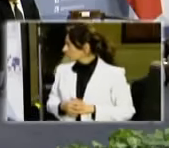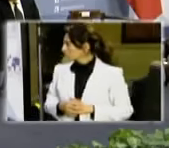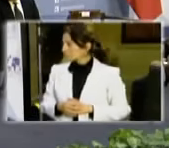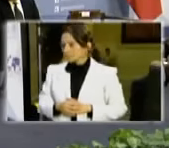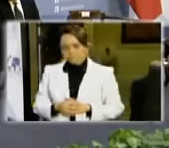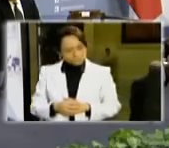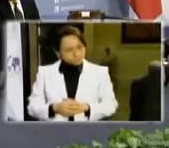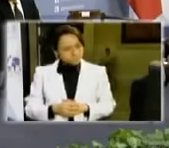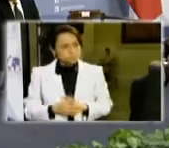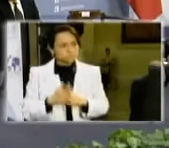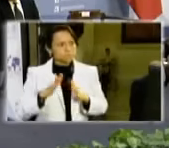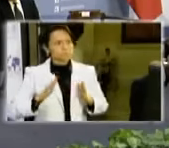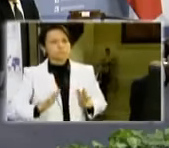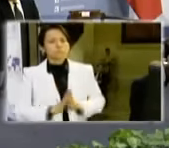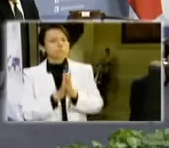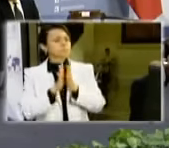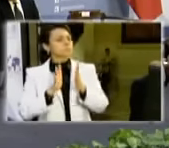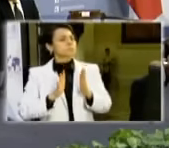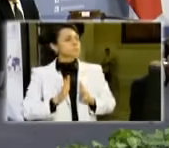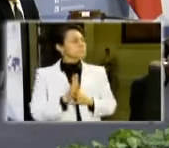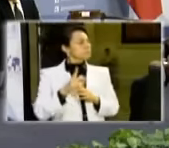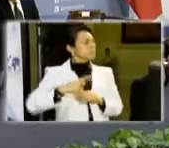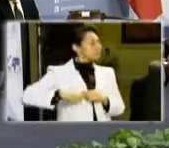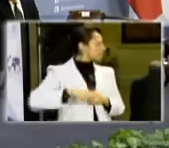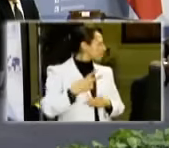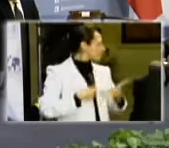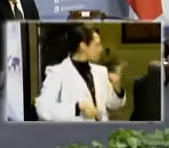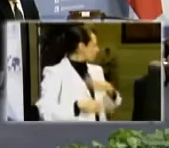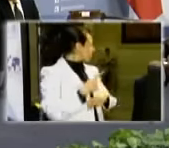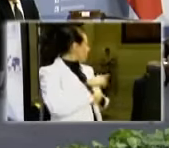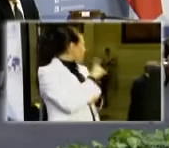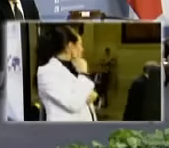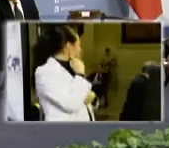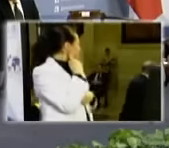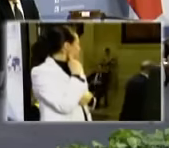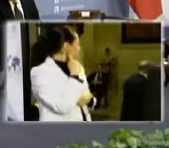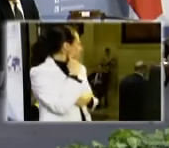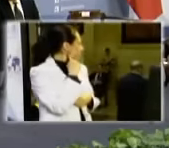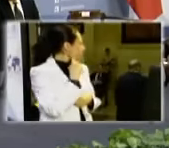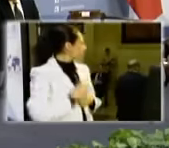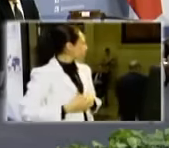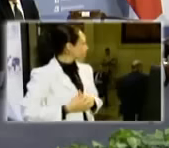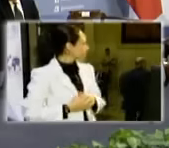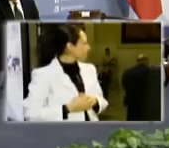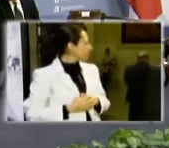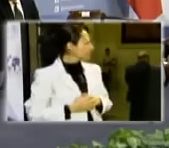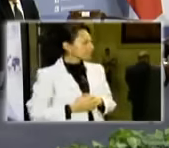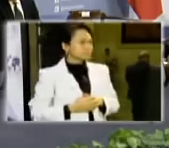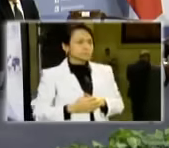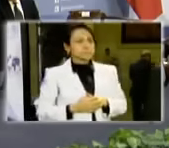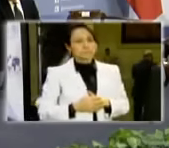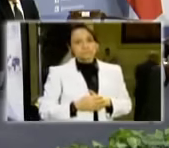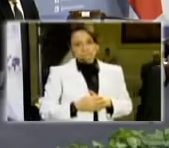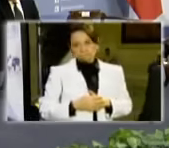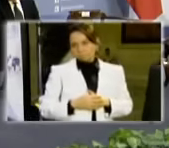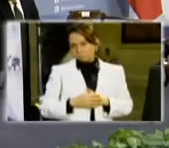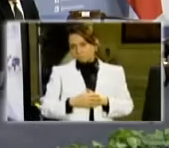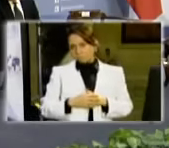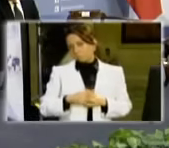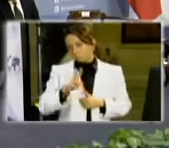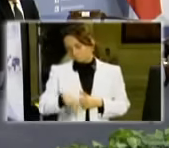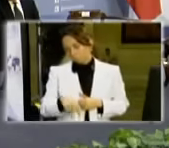participantes en este seminario. Es muy grato estar aquí compartiendo con ustedes este gran desafío de